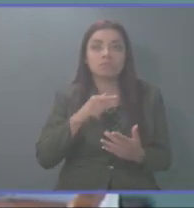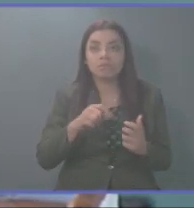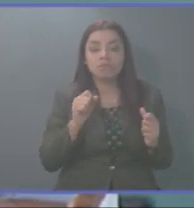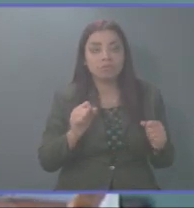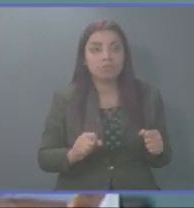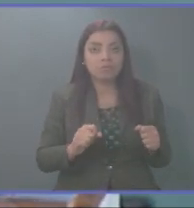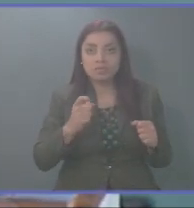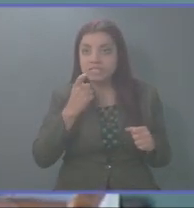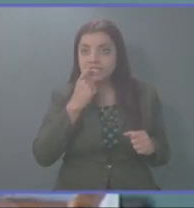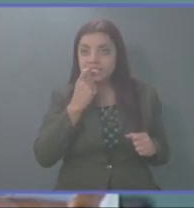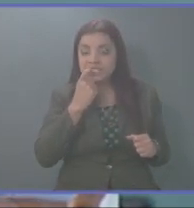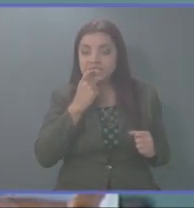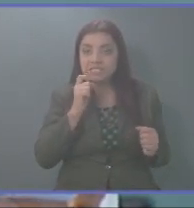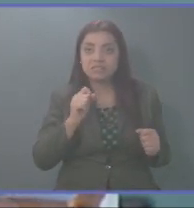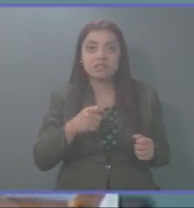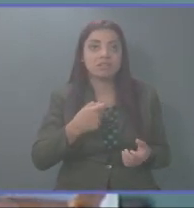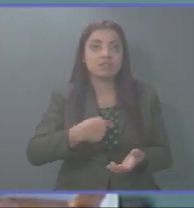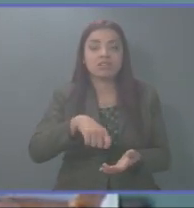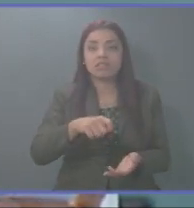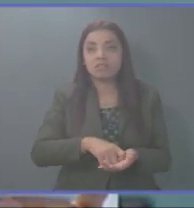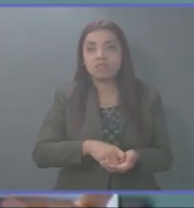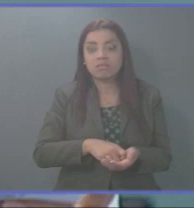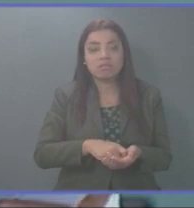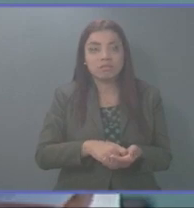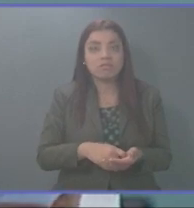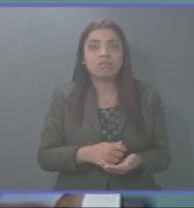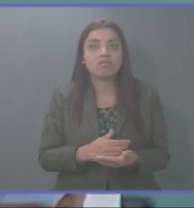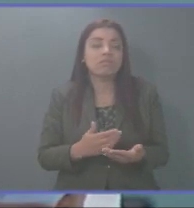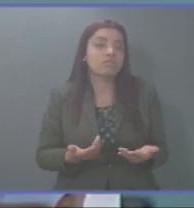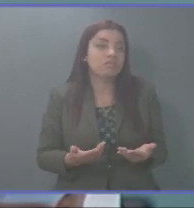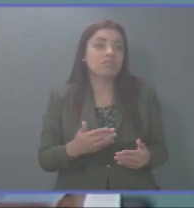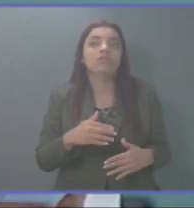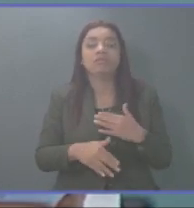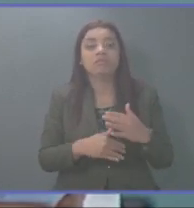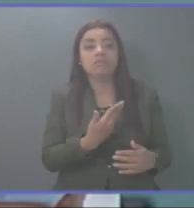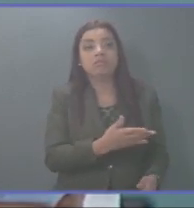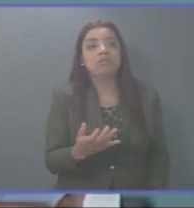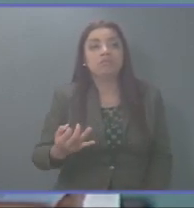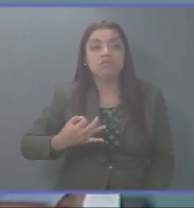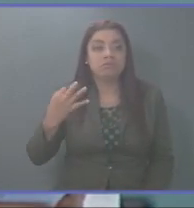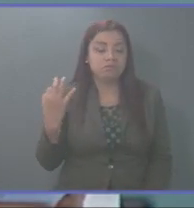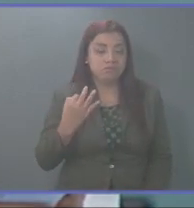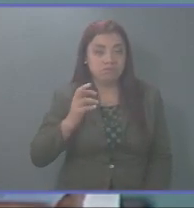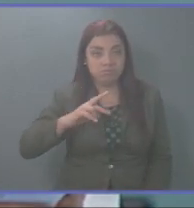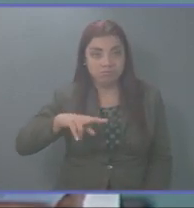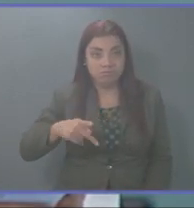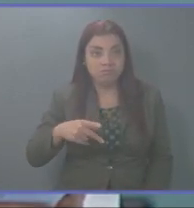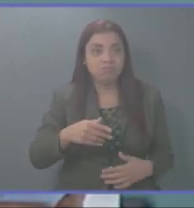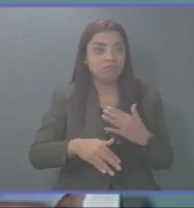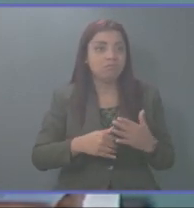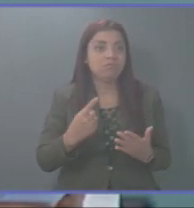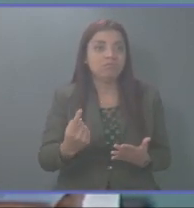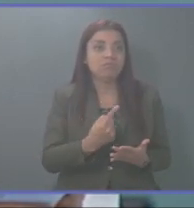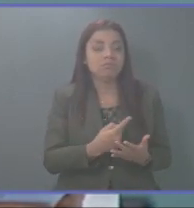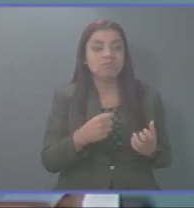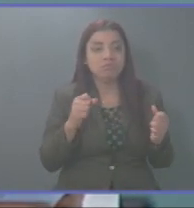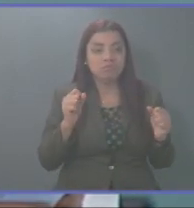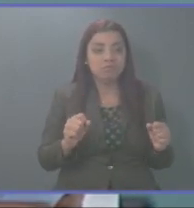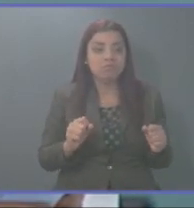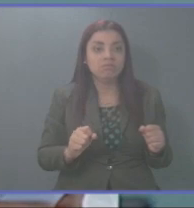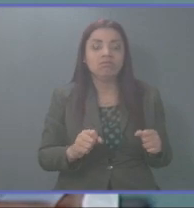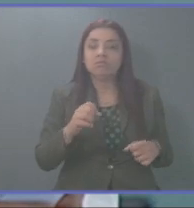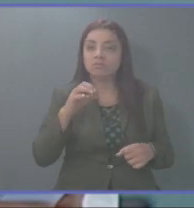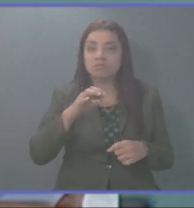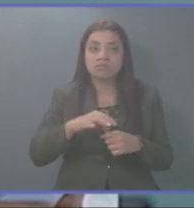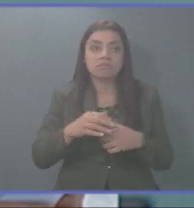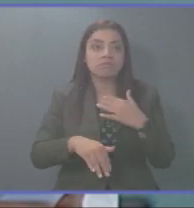gris deberá ser firmado por el votante. En caso de ser necesaria una segunda vuelta, el ciudadano deberá ejercer el sufragio siguiendo